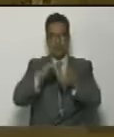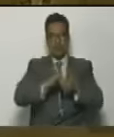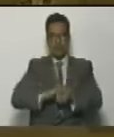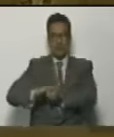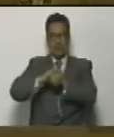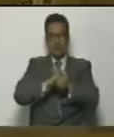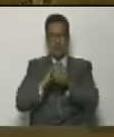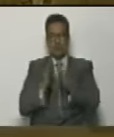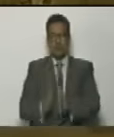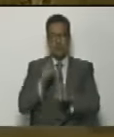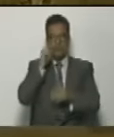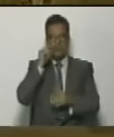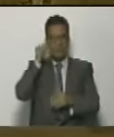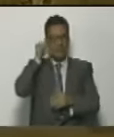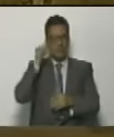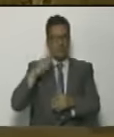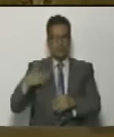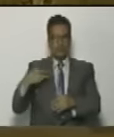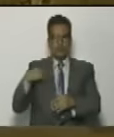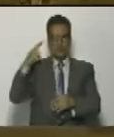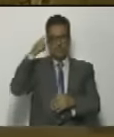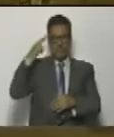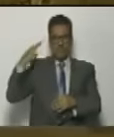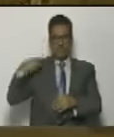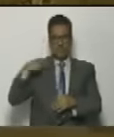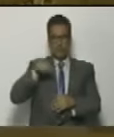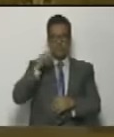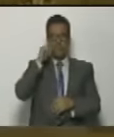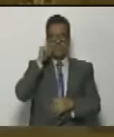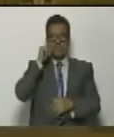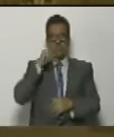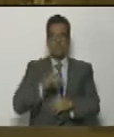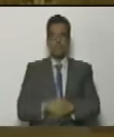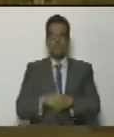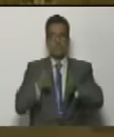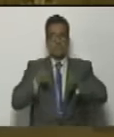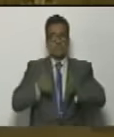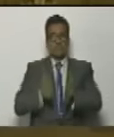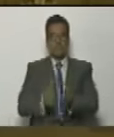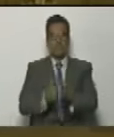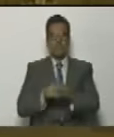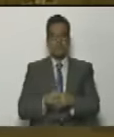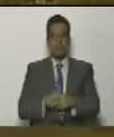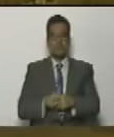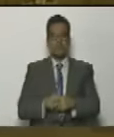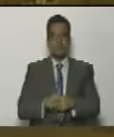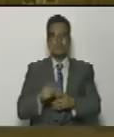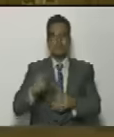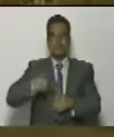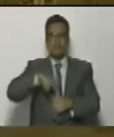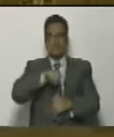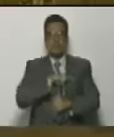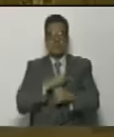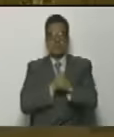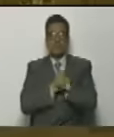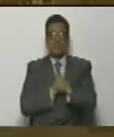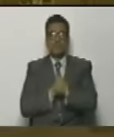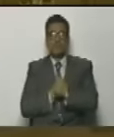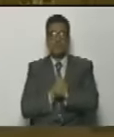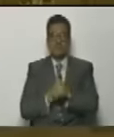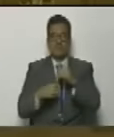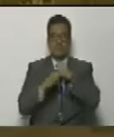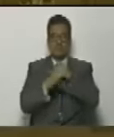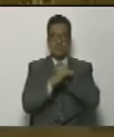las trujillanas, nos sentimos orgullosos de este hombre que nace en nuestro amado municipio de